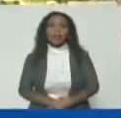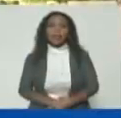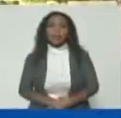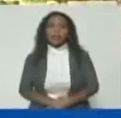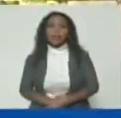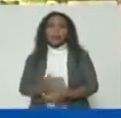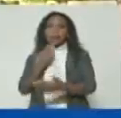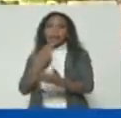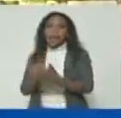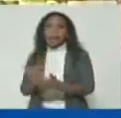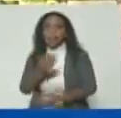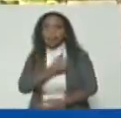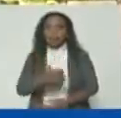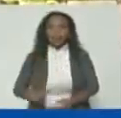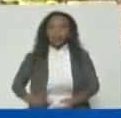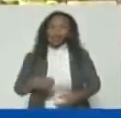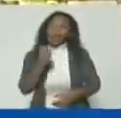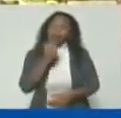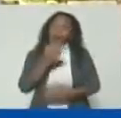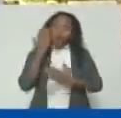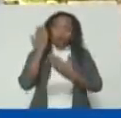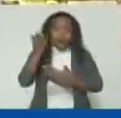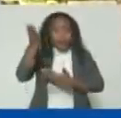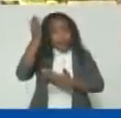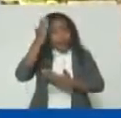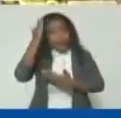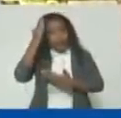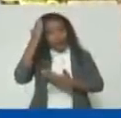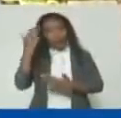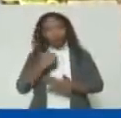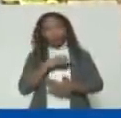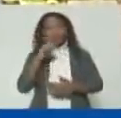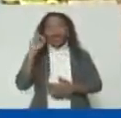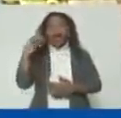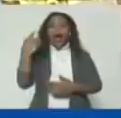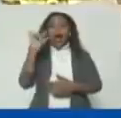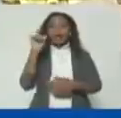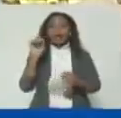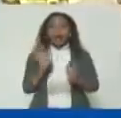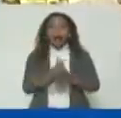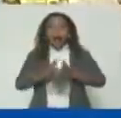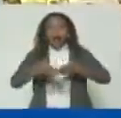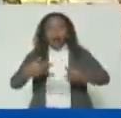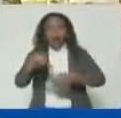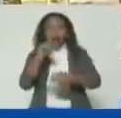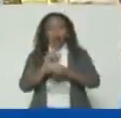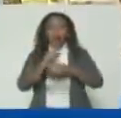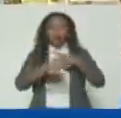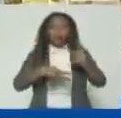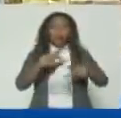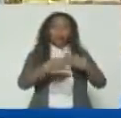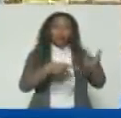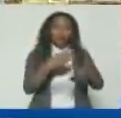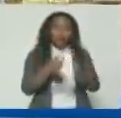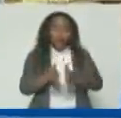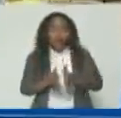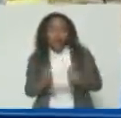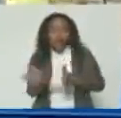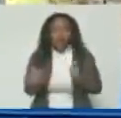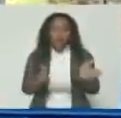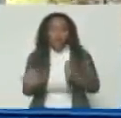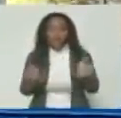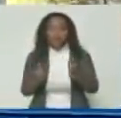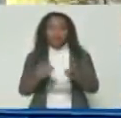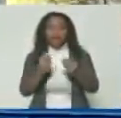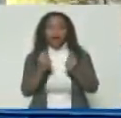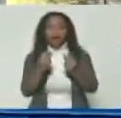Gracias, presidente. Bueno, en efecto, como usted bien sabe, tenemos la cartera única productiva para direccionar los recursos financieros